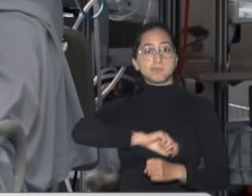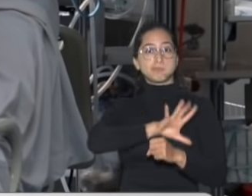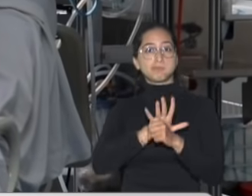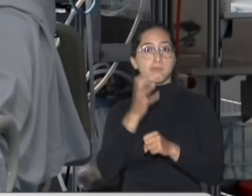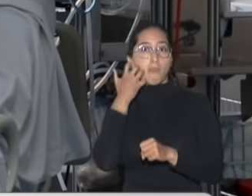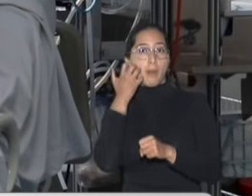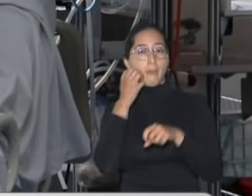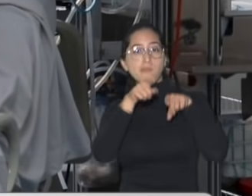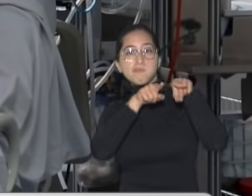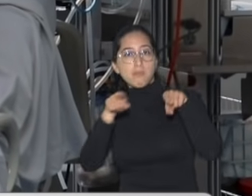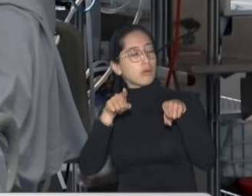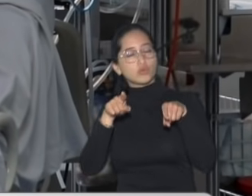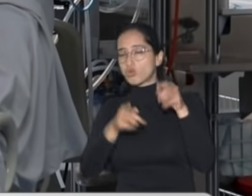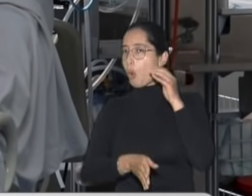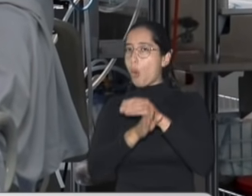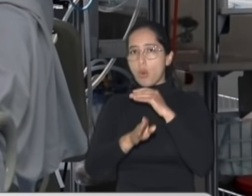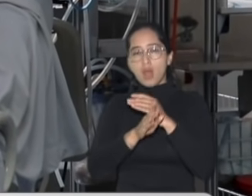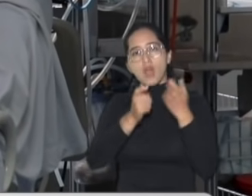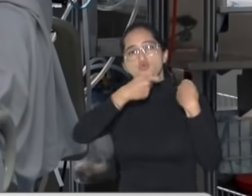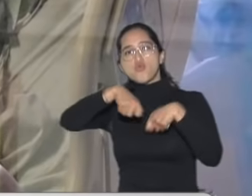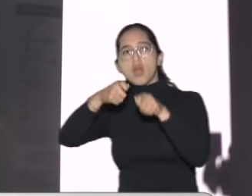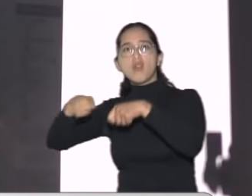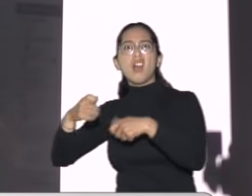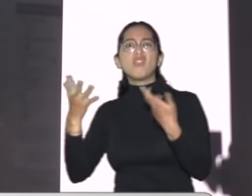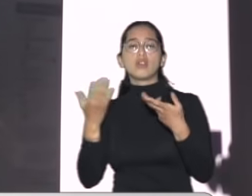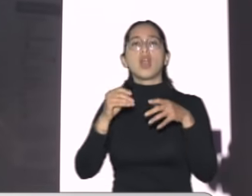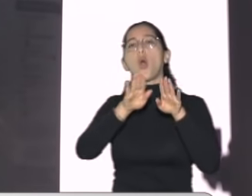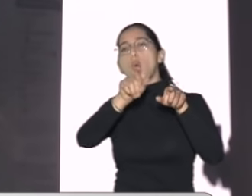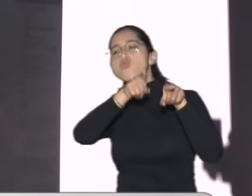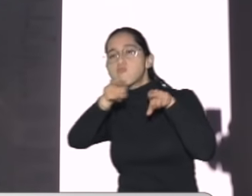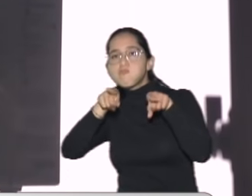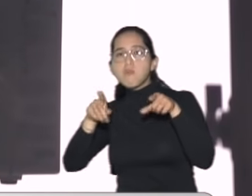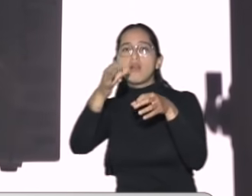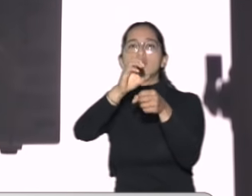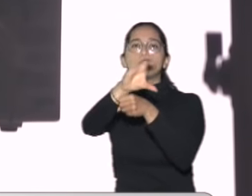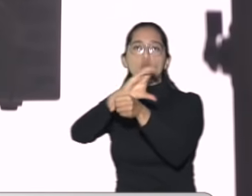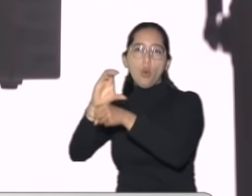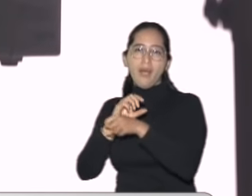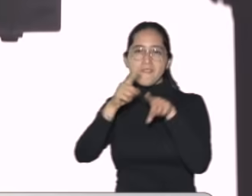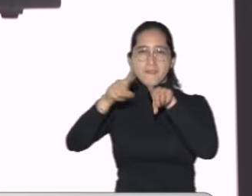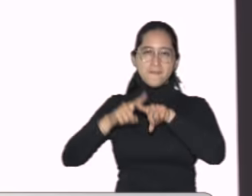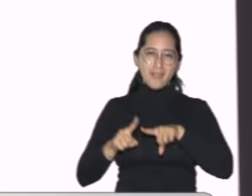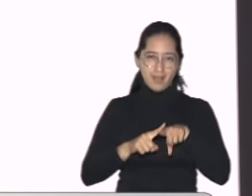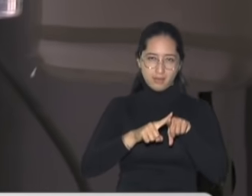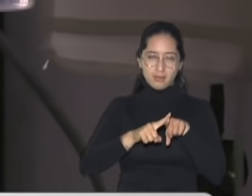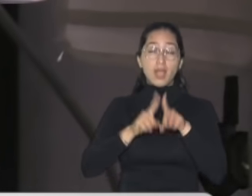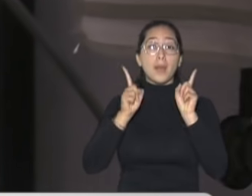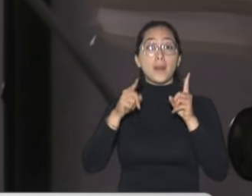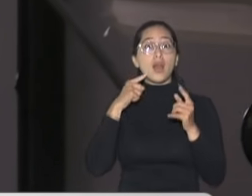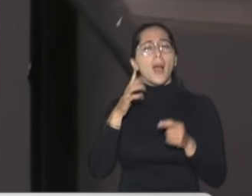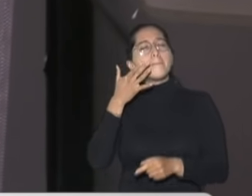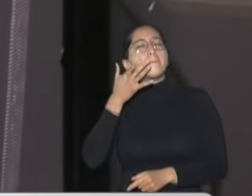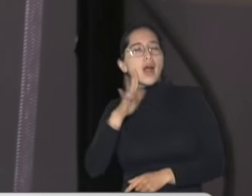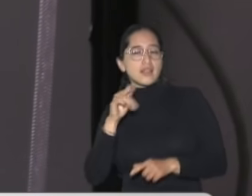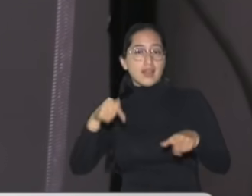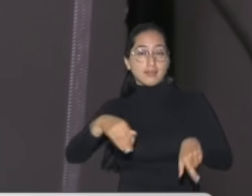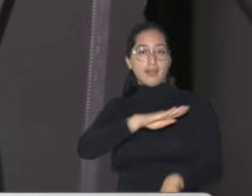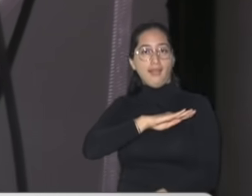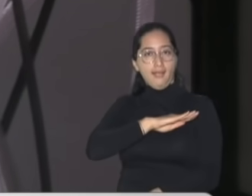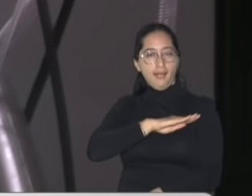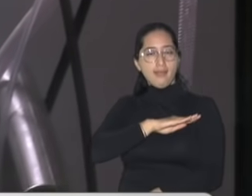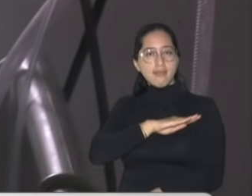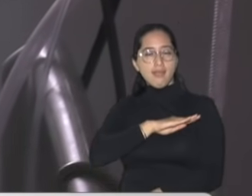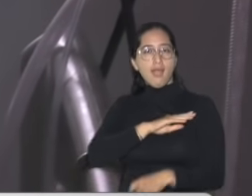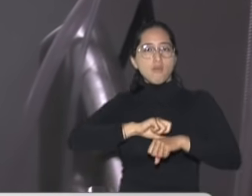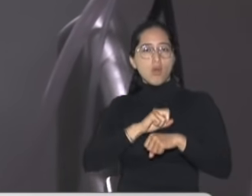seguirán siendo trasladados a otras ciudades para bajar la demanda en las UCI de la ciudad. La alcaldía prevé que el segundo pico de la pandemia y con él la